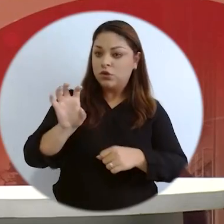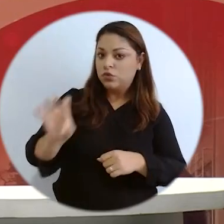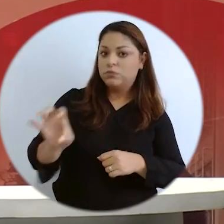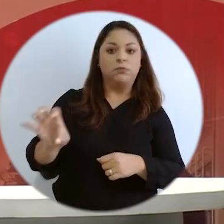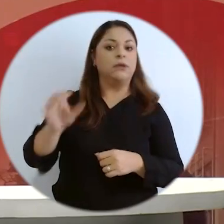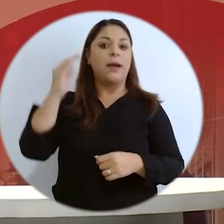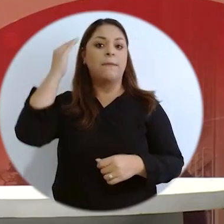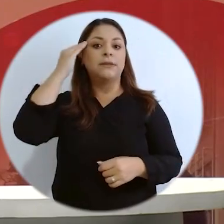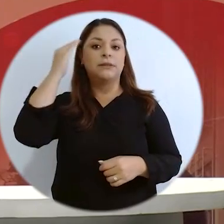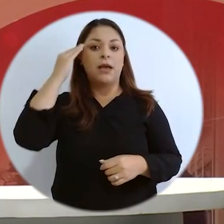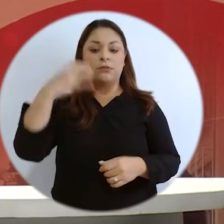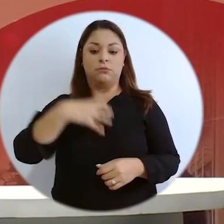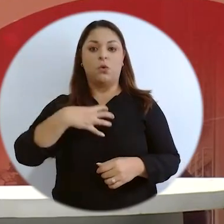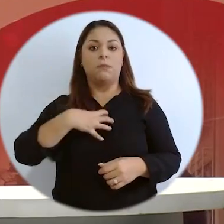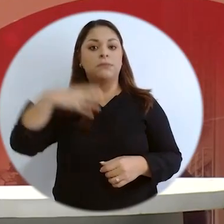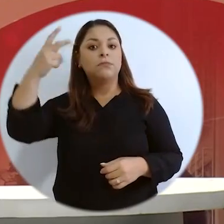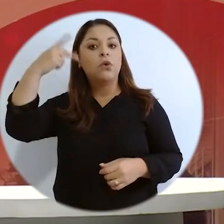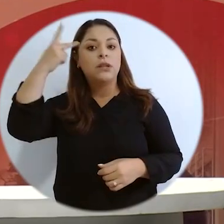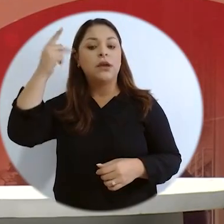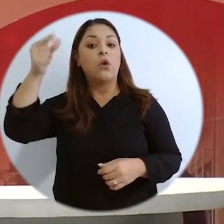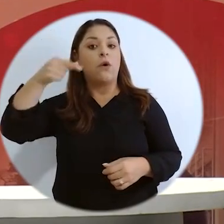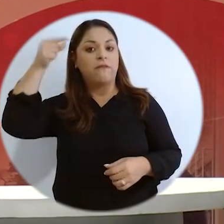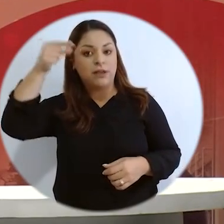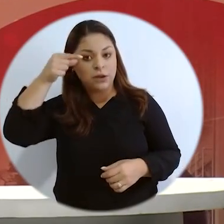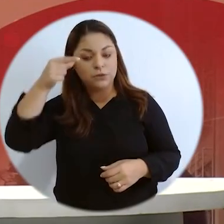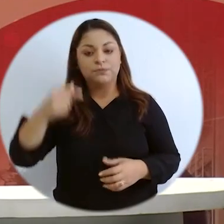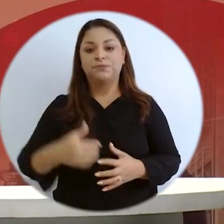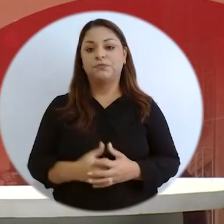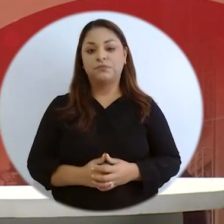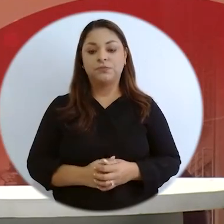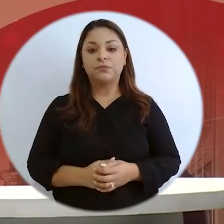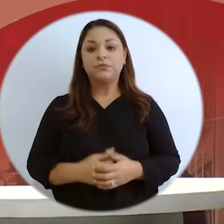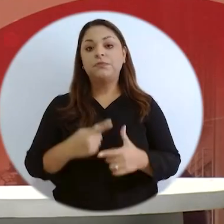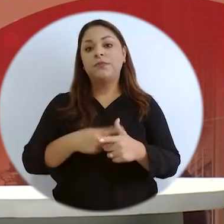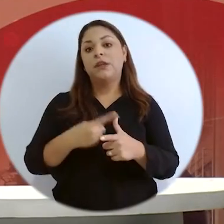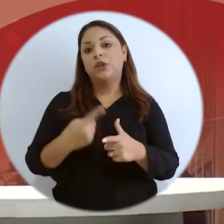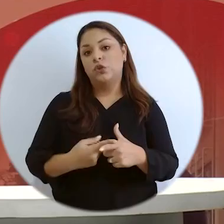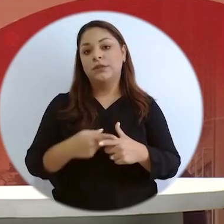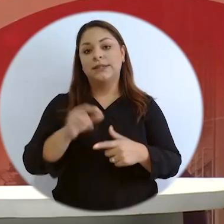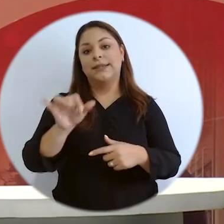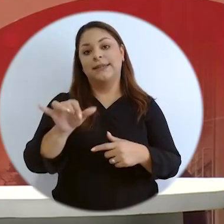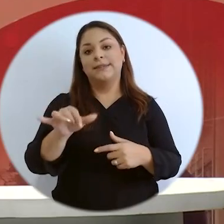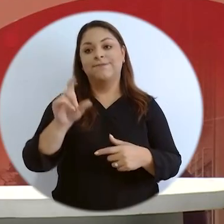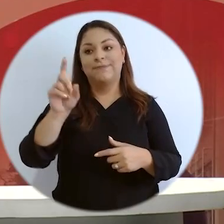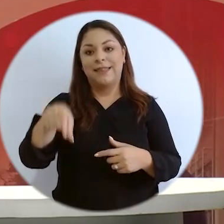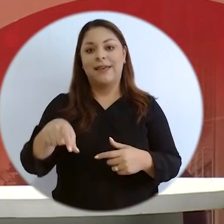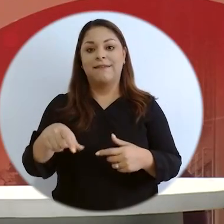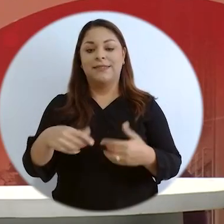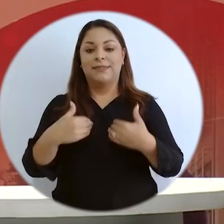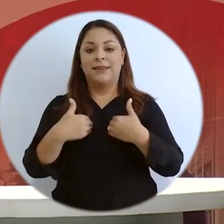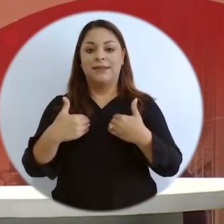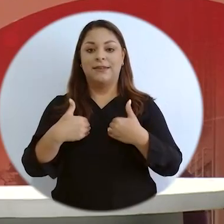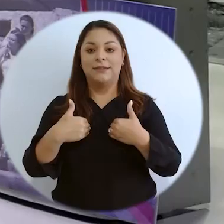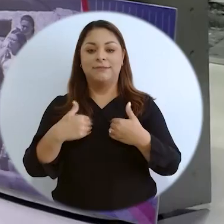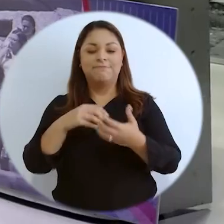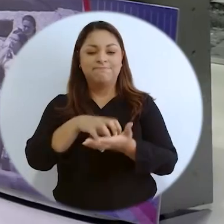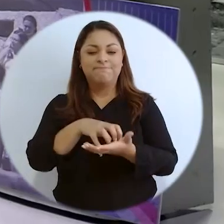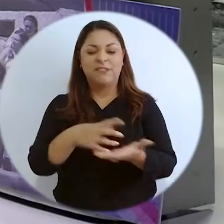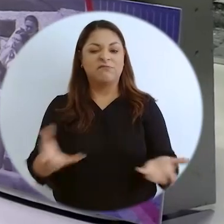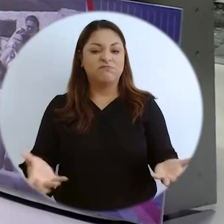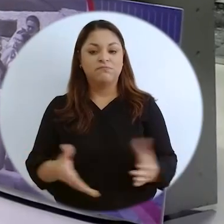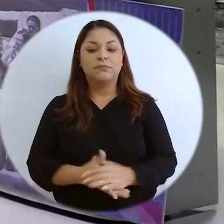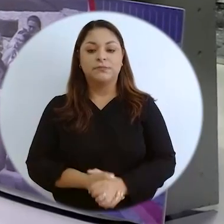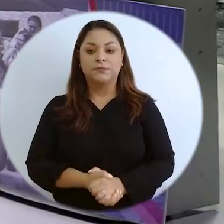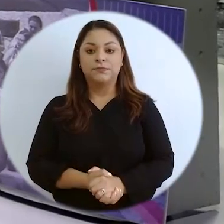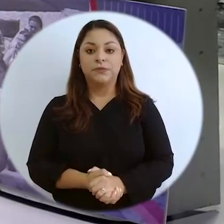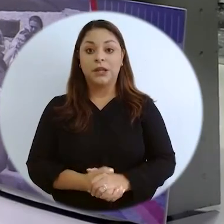las capacidades del gobierno para poder impulsar las propias políticas del gobierno. Sí. Entonces es donde uno termina generando